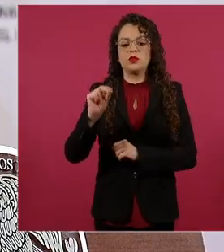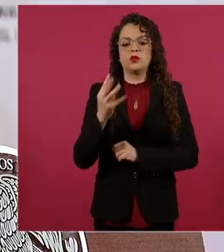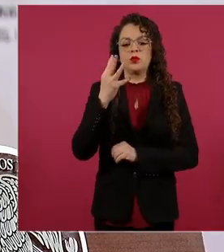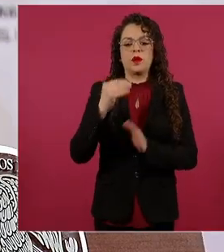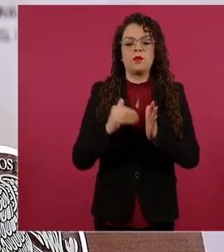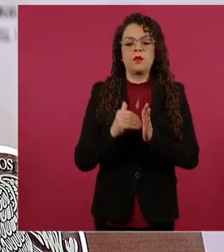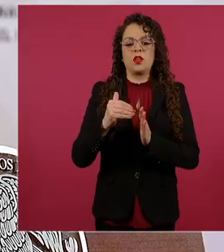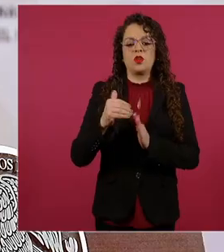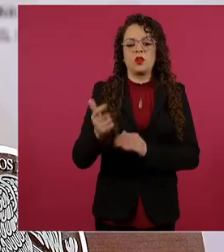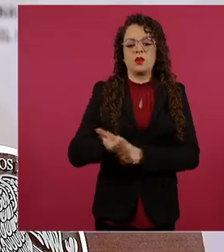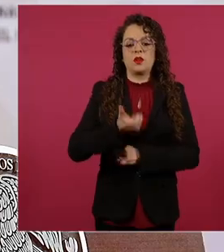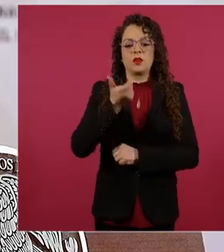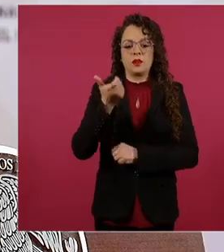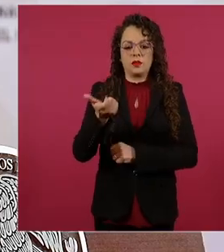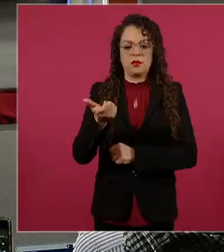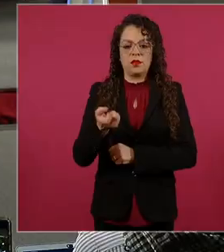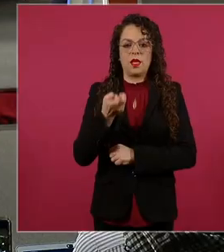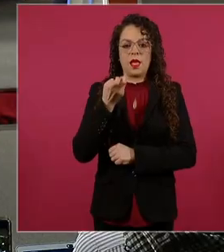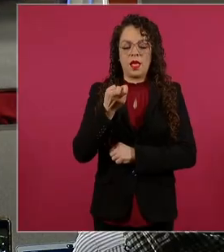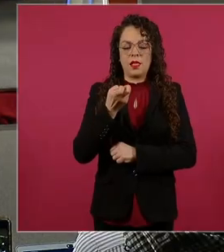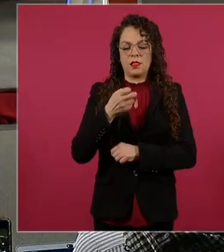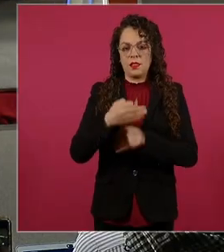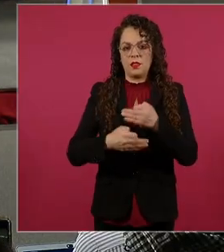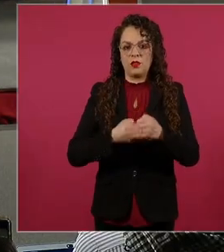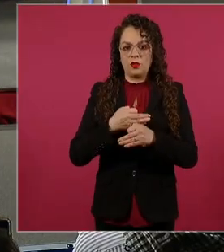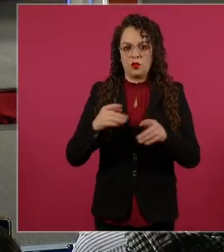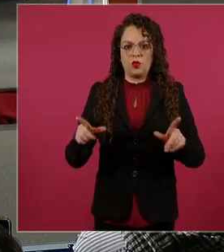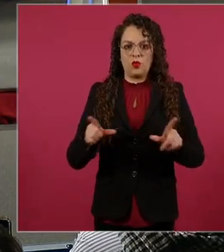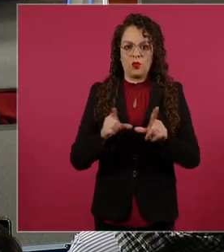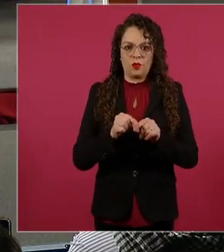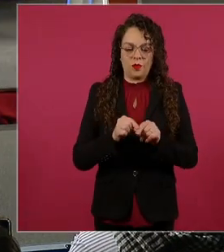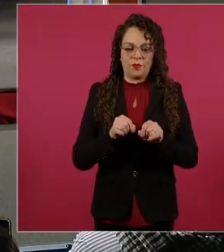millones de pesos. Eso sería nuestro informe por el día de hoy. Muchas gracias.